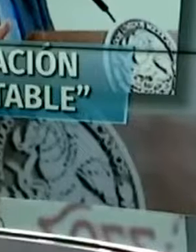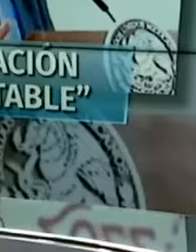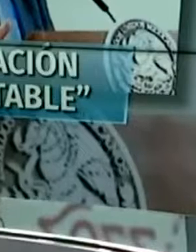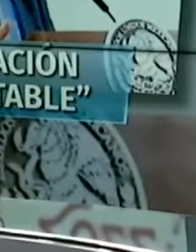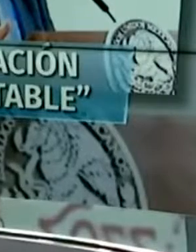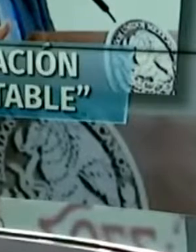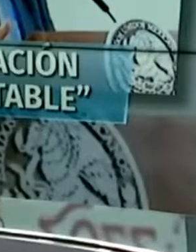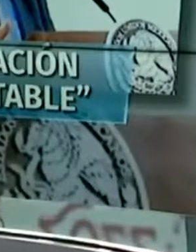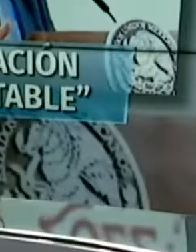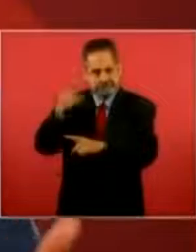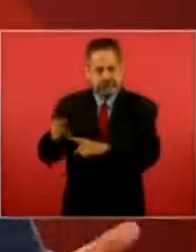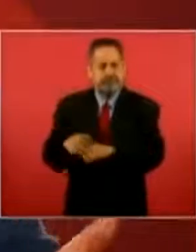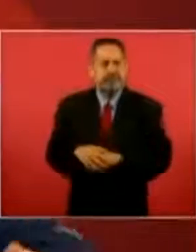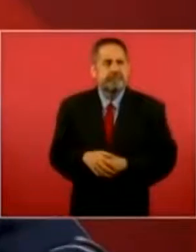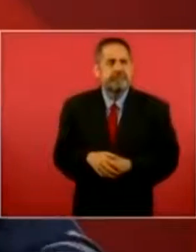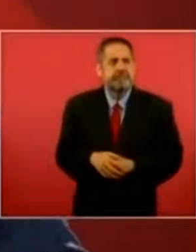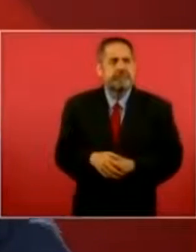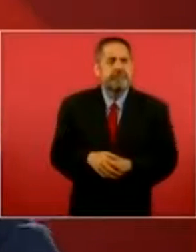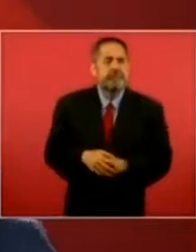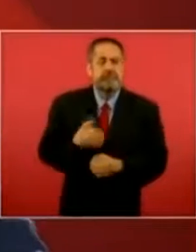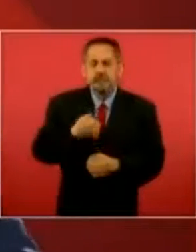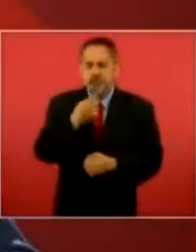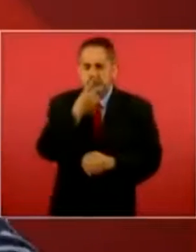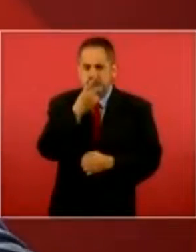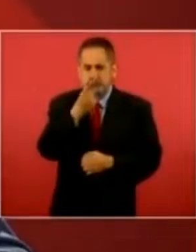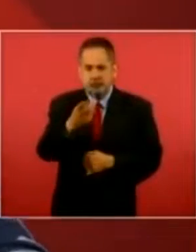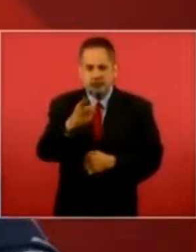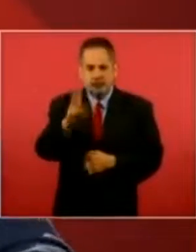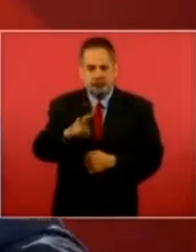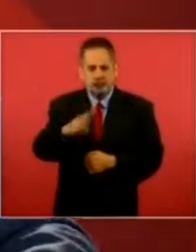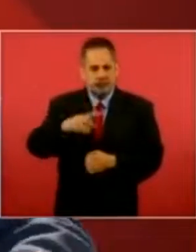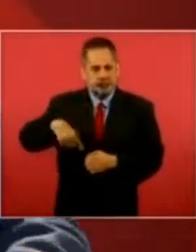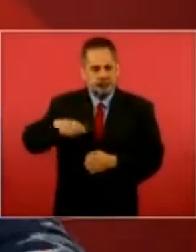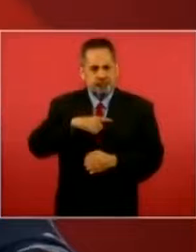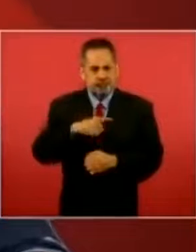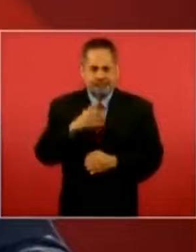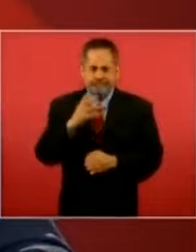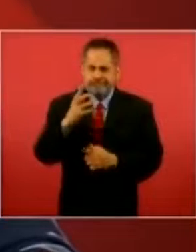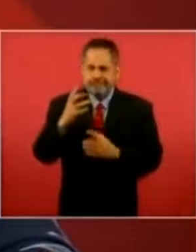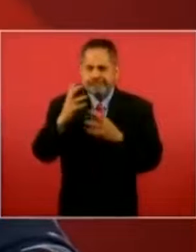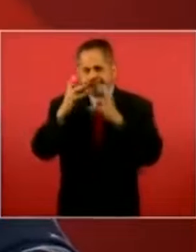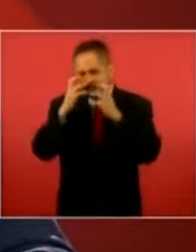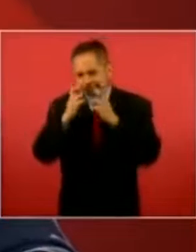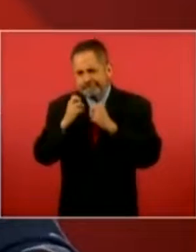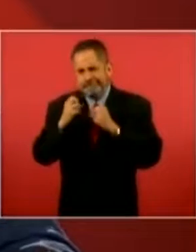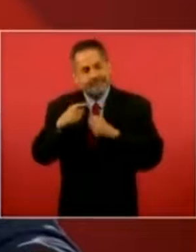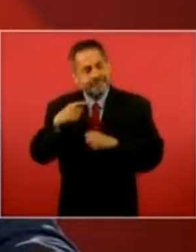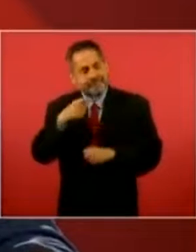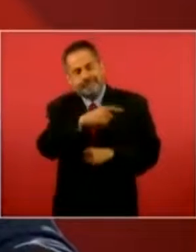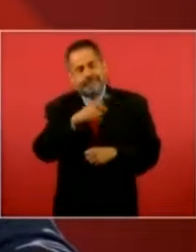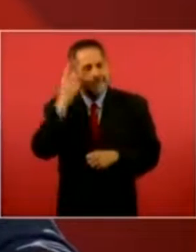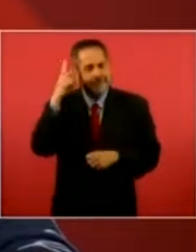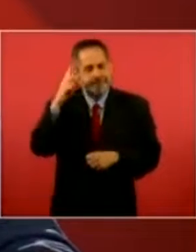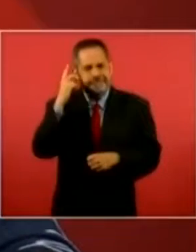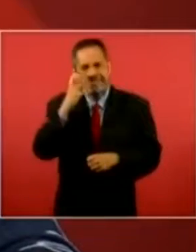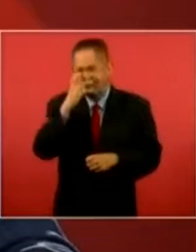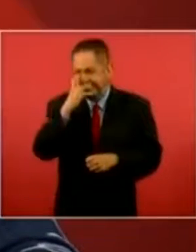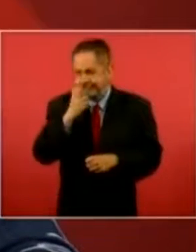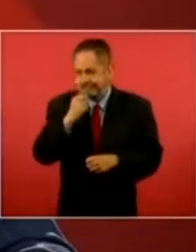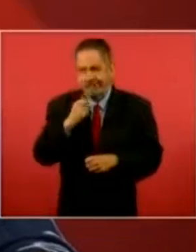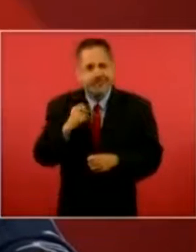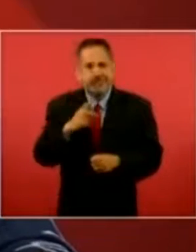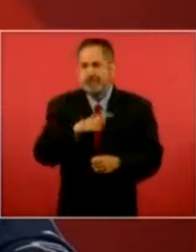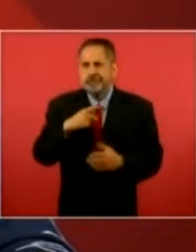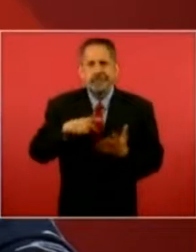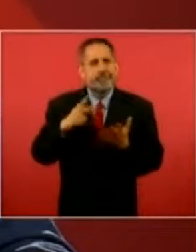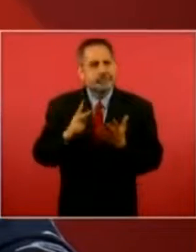se puede suspender. Un evento triste, un evento que no debe repetirse, una